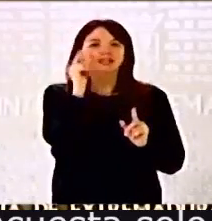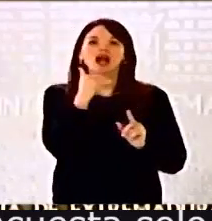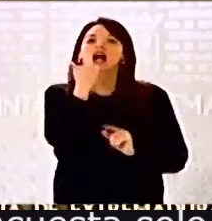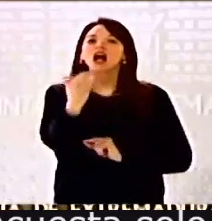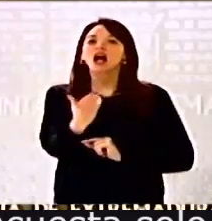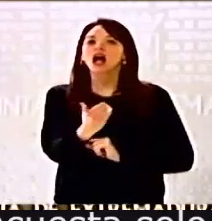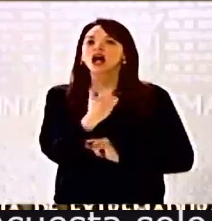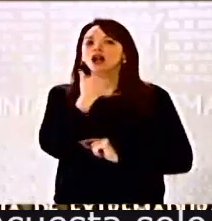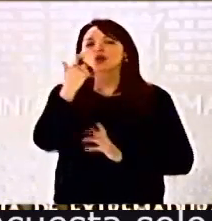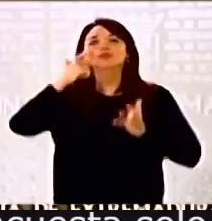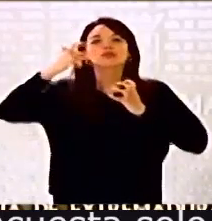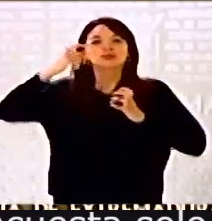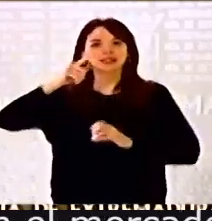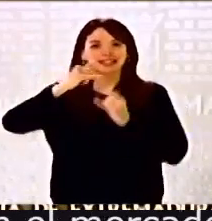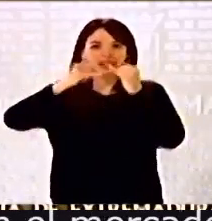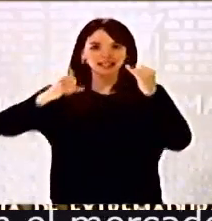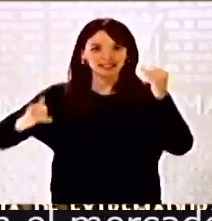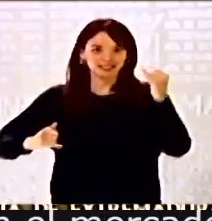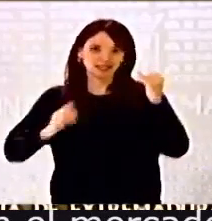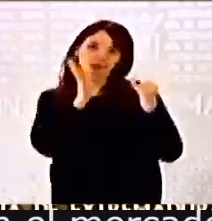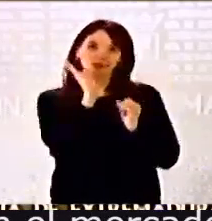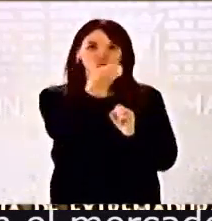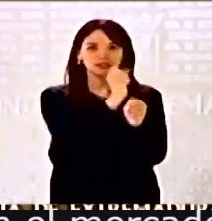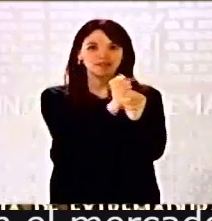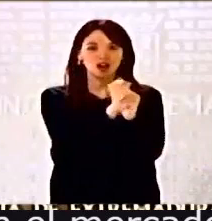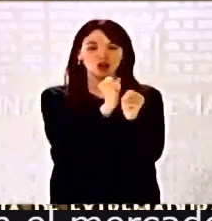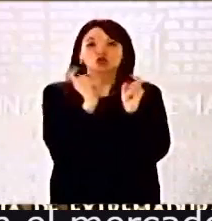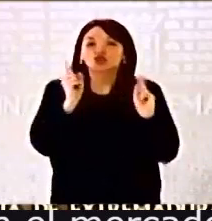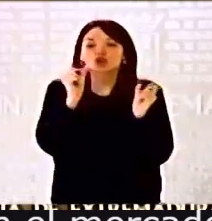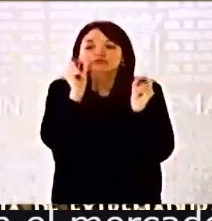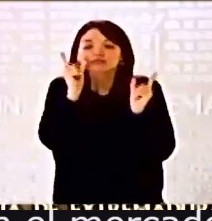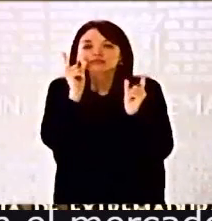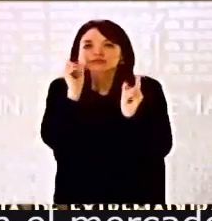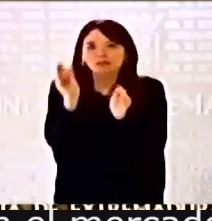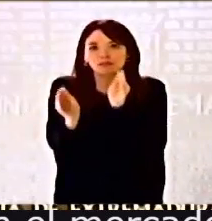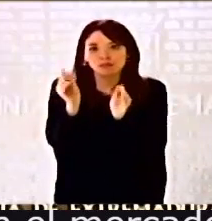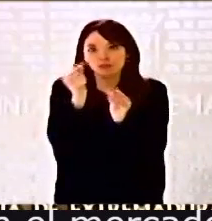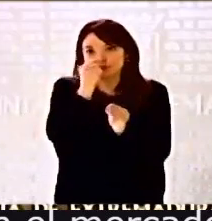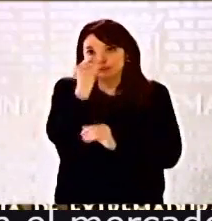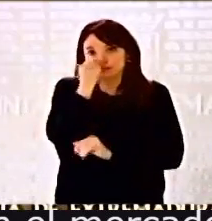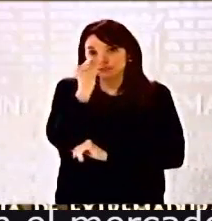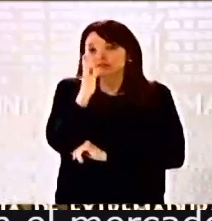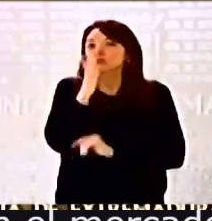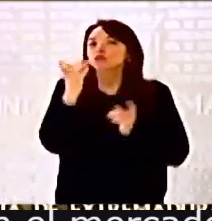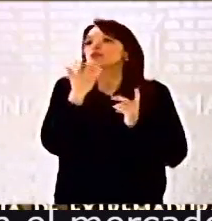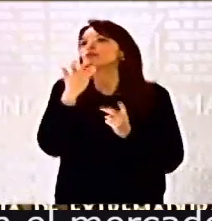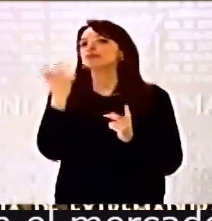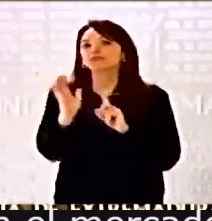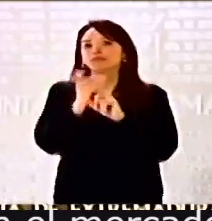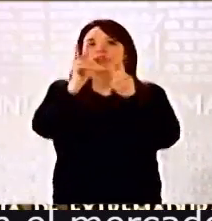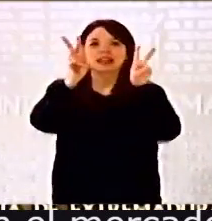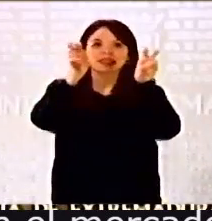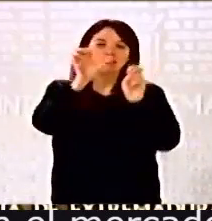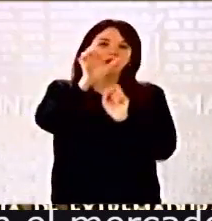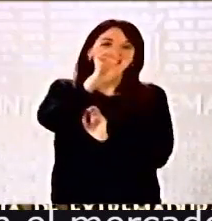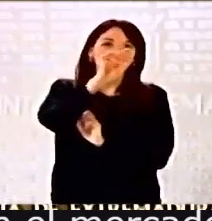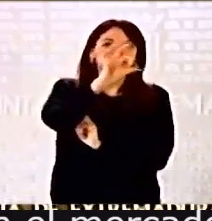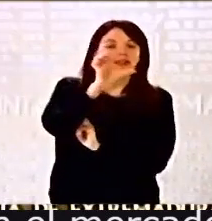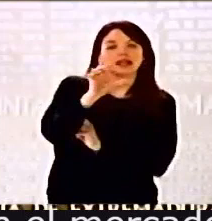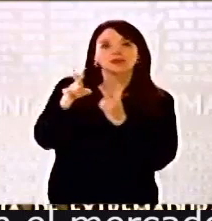el mercado de trabajo. Solo ha podido identificar los ERTEs y el paro y la bajada